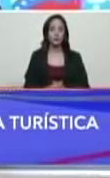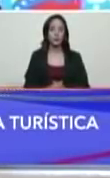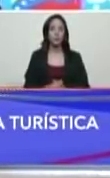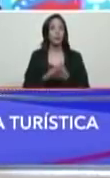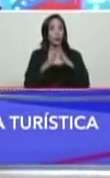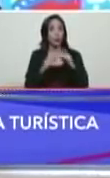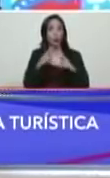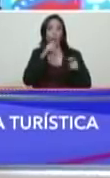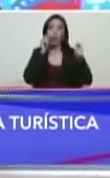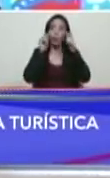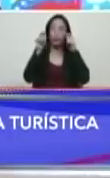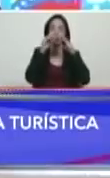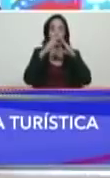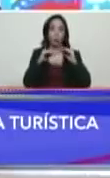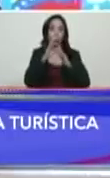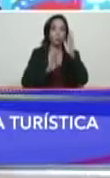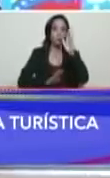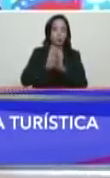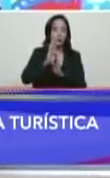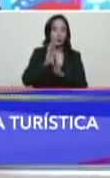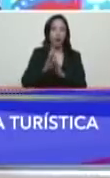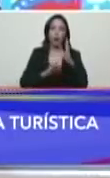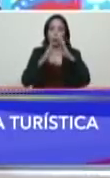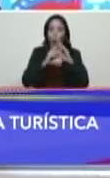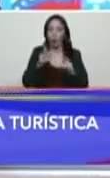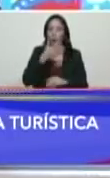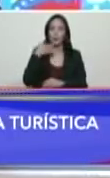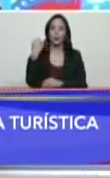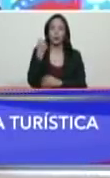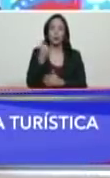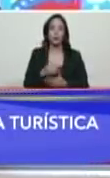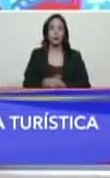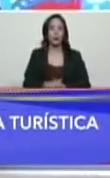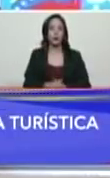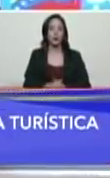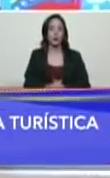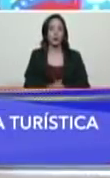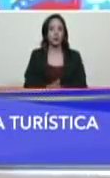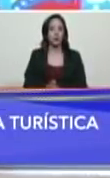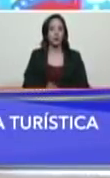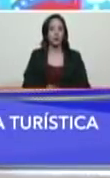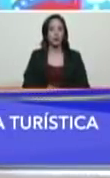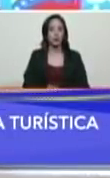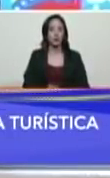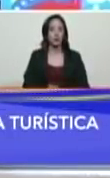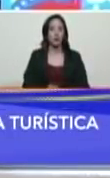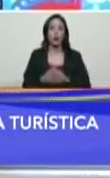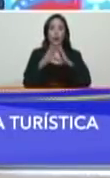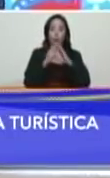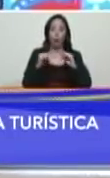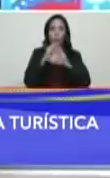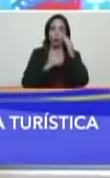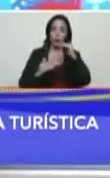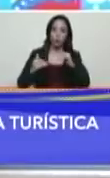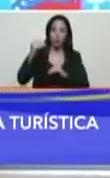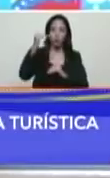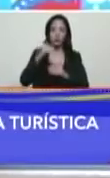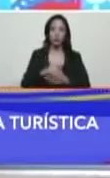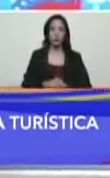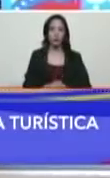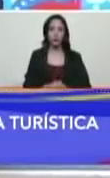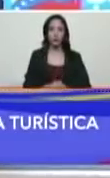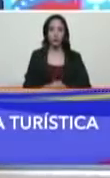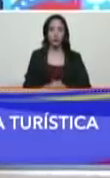que el turismo tenga las mayores ventajas, las mayores garantías para su